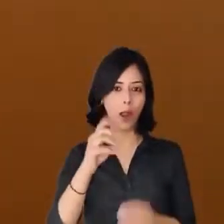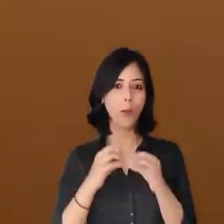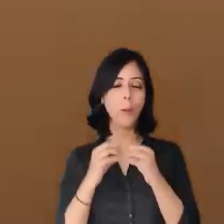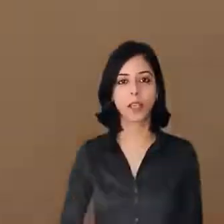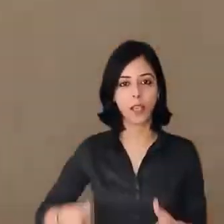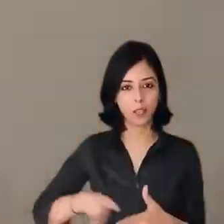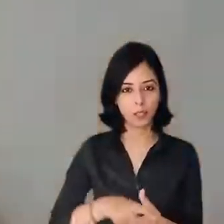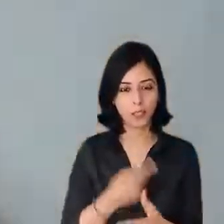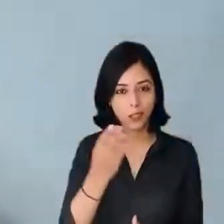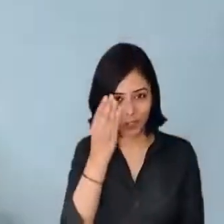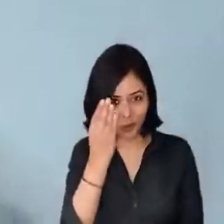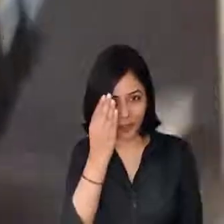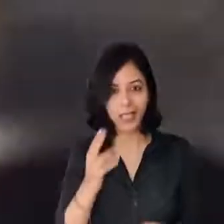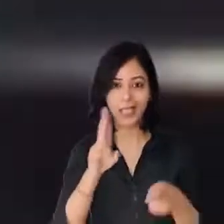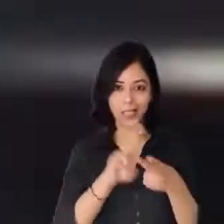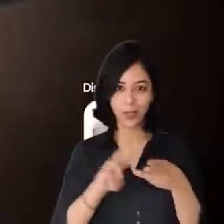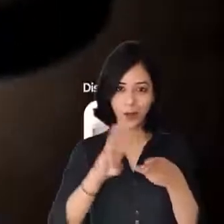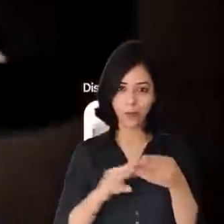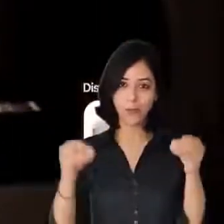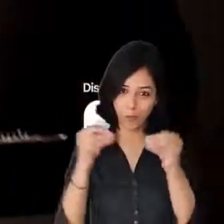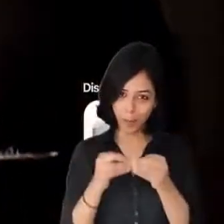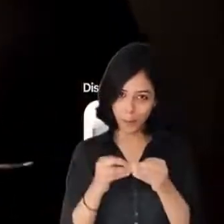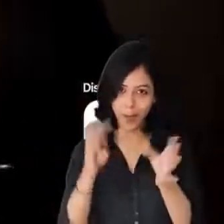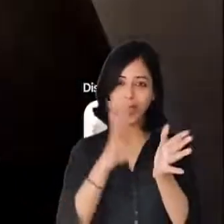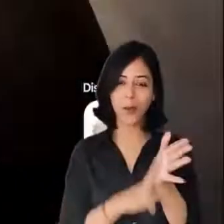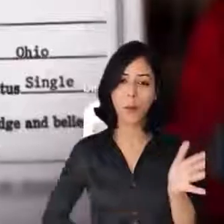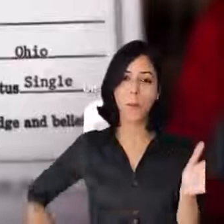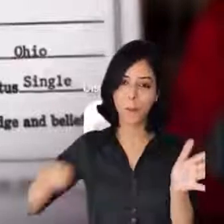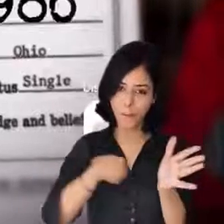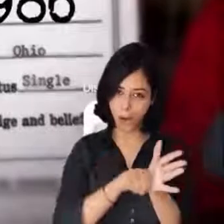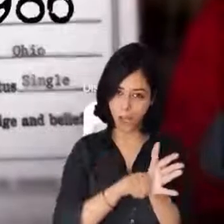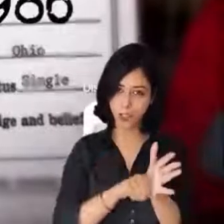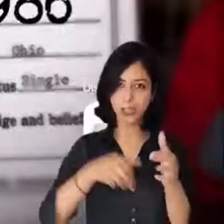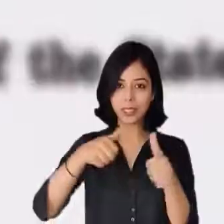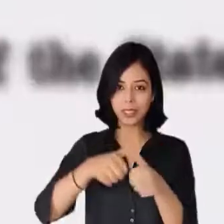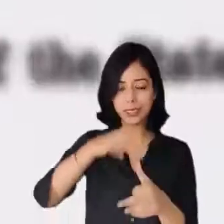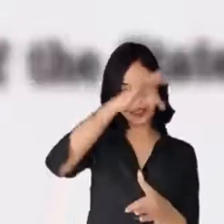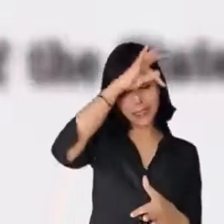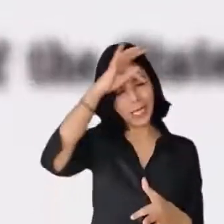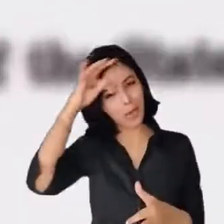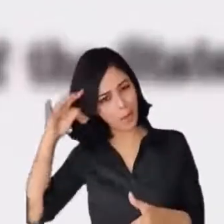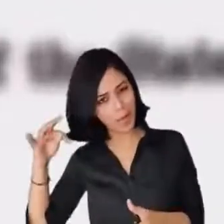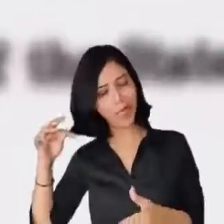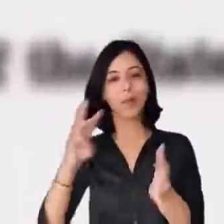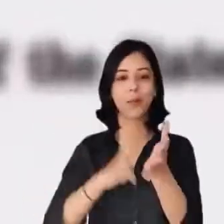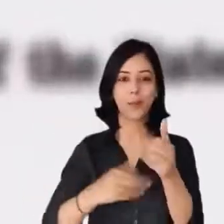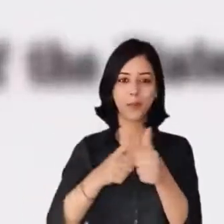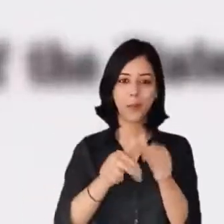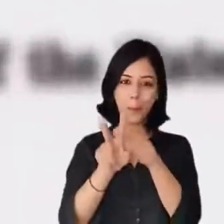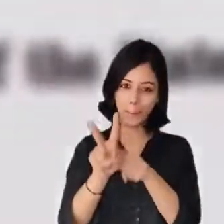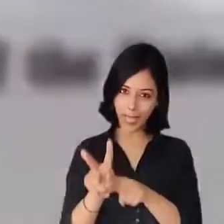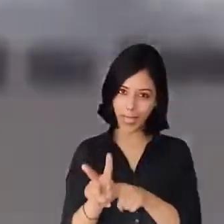Problema. El dictamen del médico forense sobre la hora de muerte. Para él, Robin había muerto la mañana